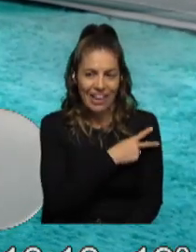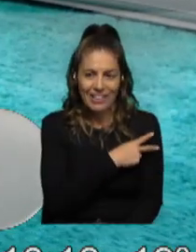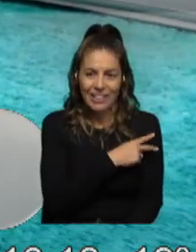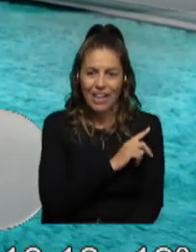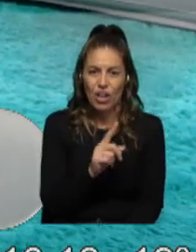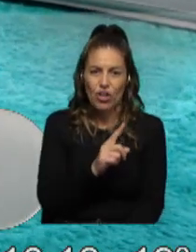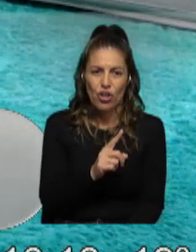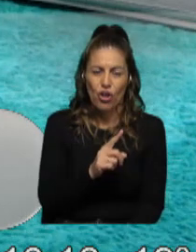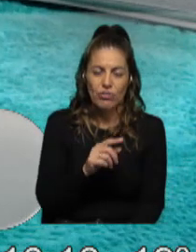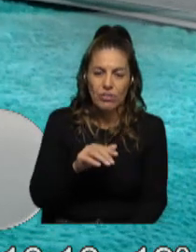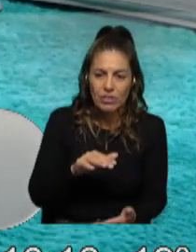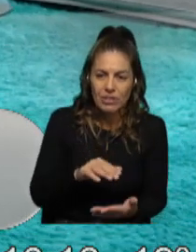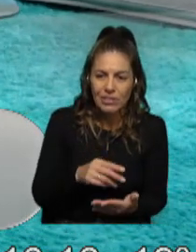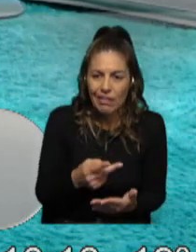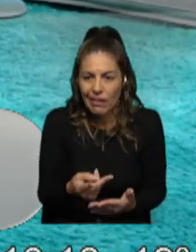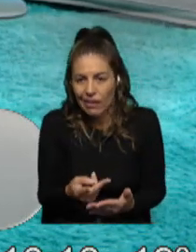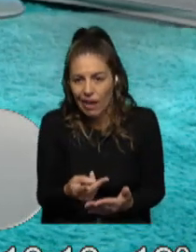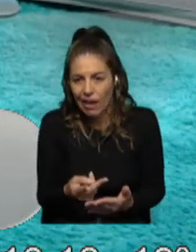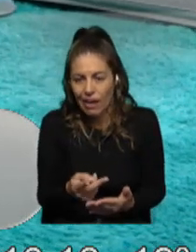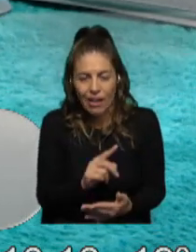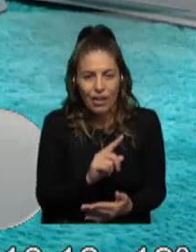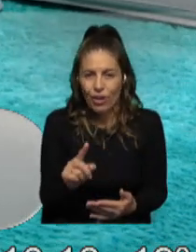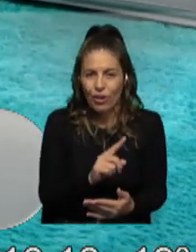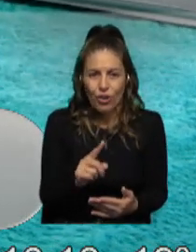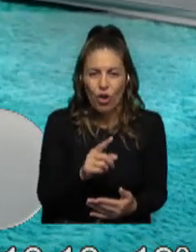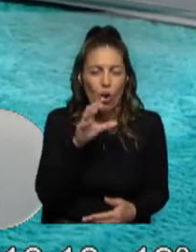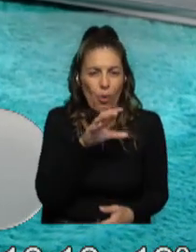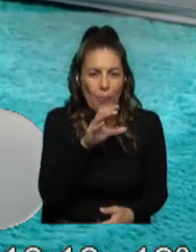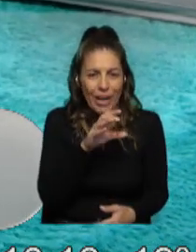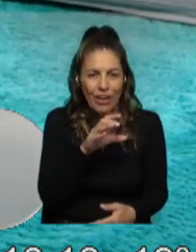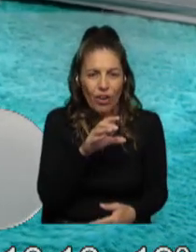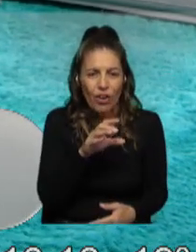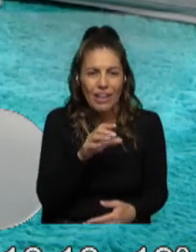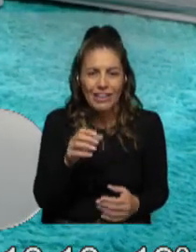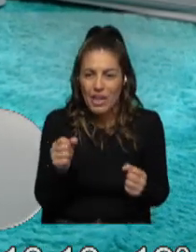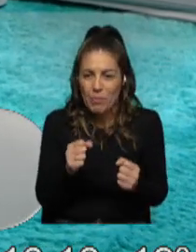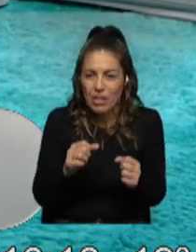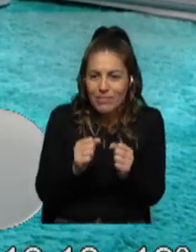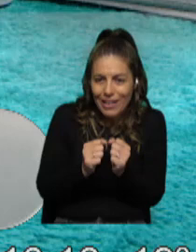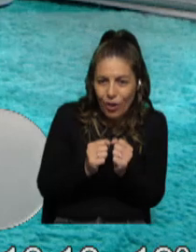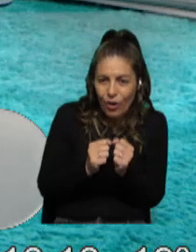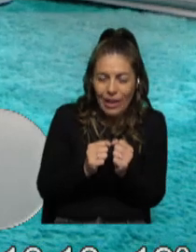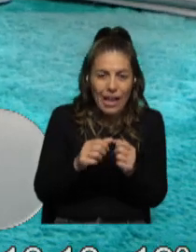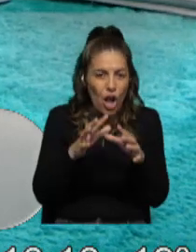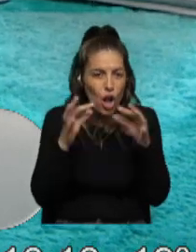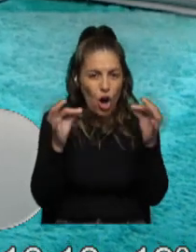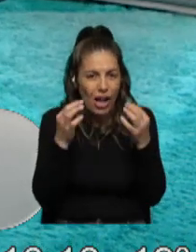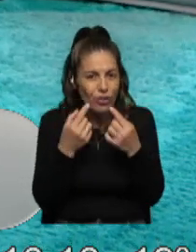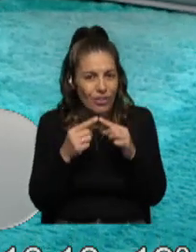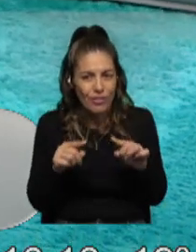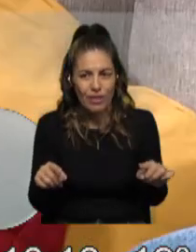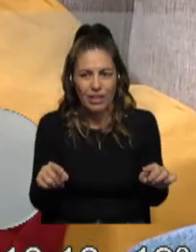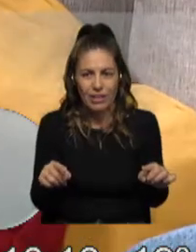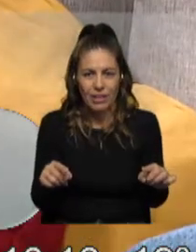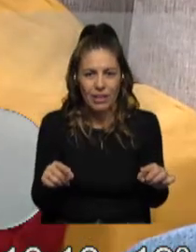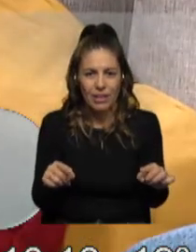no se tira hacia el piso y muestra el vientre como un perro, que muchas veces vemos que un perro tiene miedo y se encoge. Los gatos no suele suceder eso. Lo que sí suele suceder es que